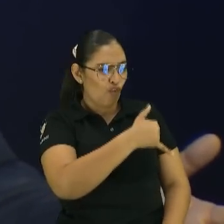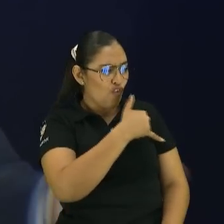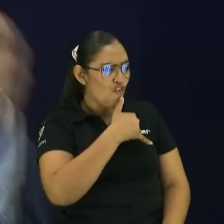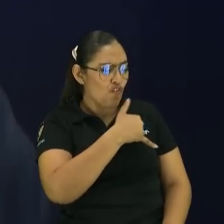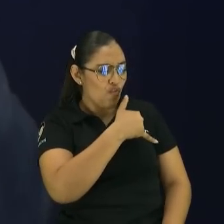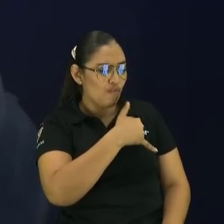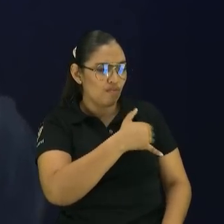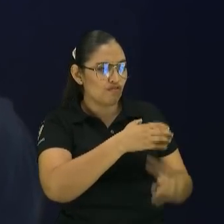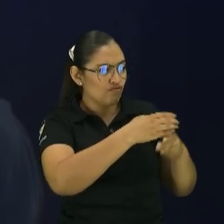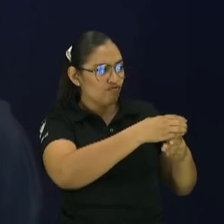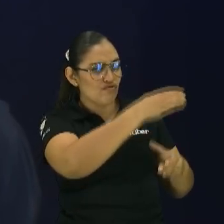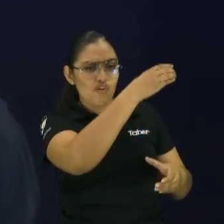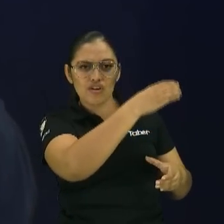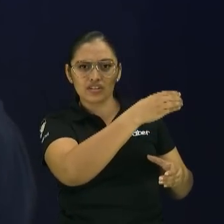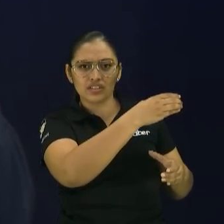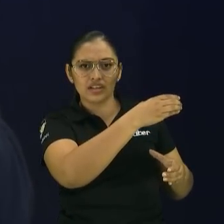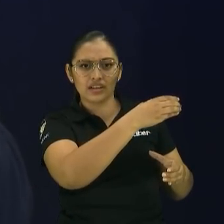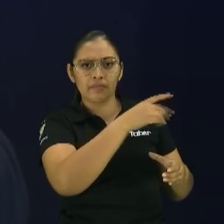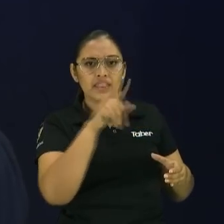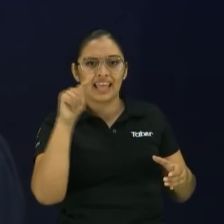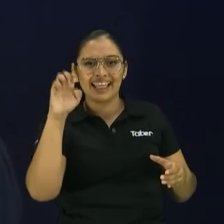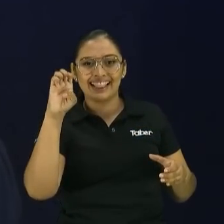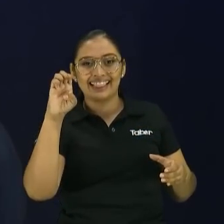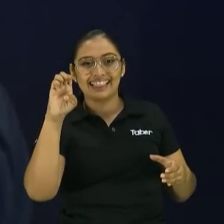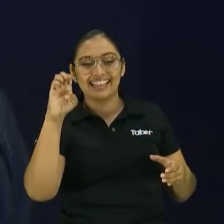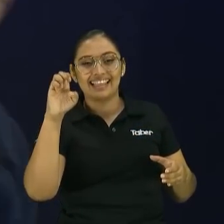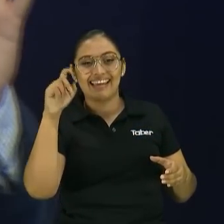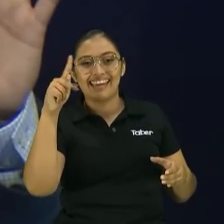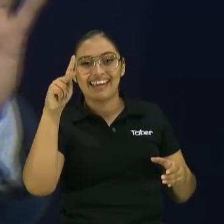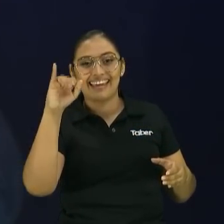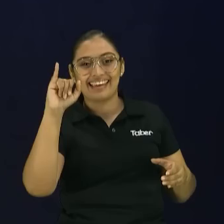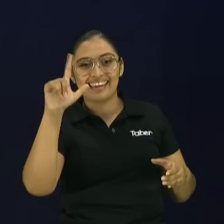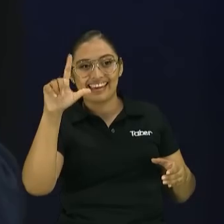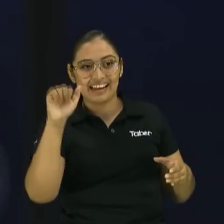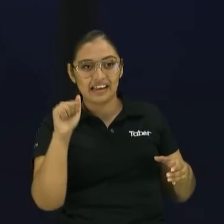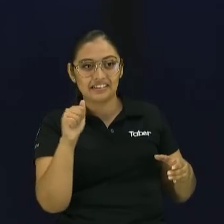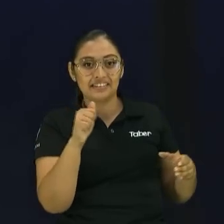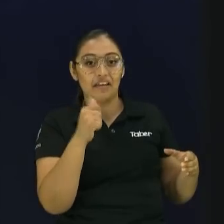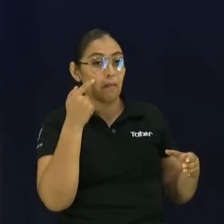una botella de tequila que me regalaron que se llama el gran malo miren